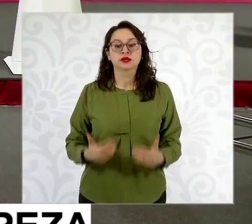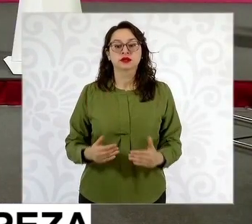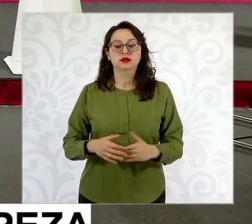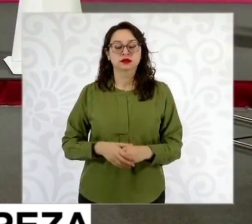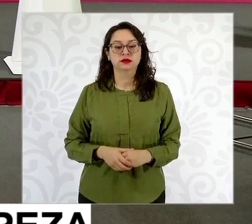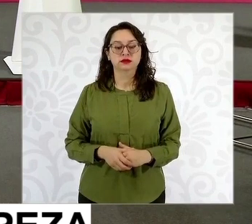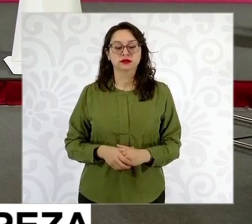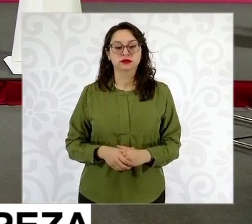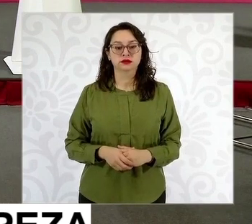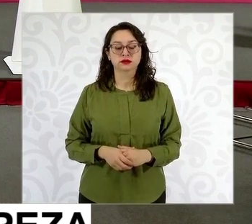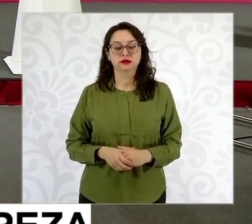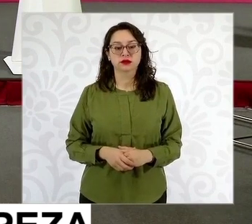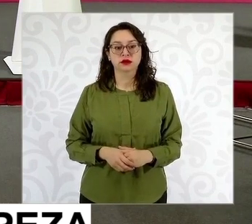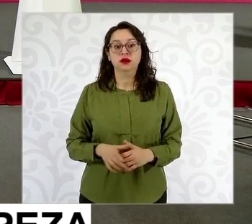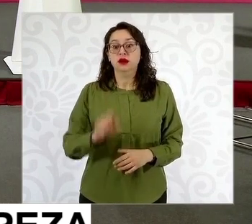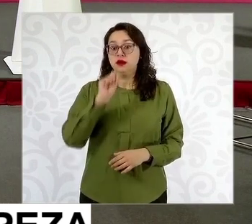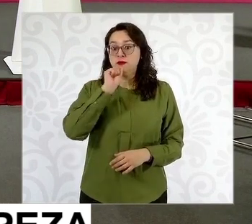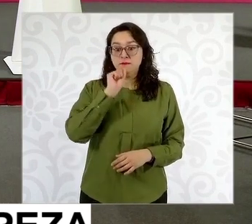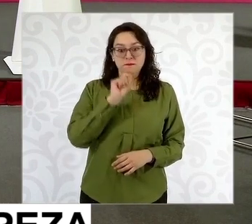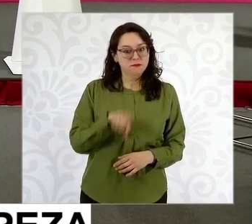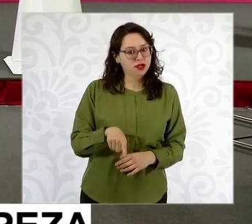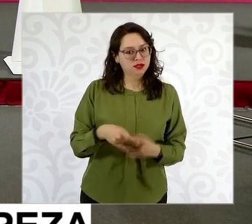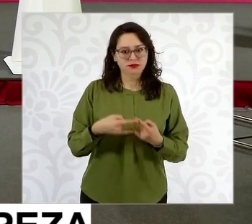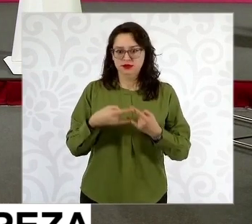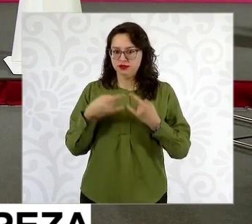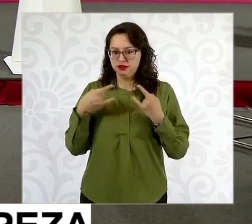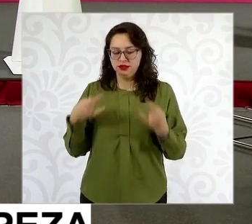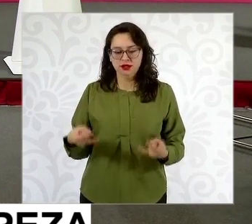Bueno, continúo con el mismo asunto.